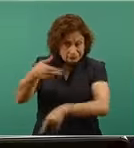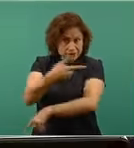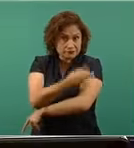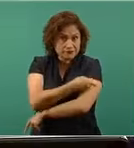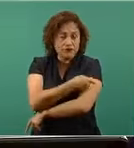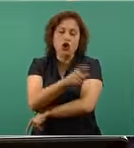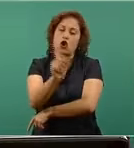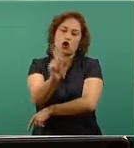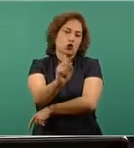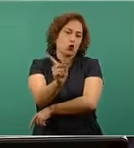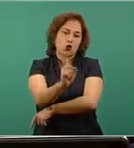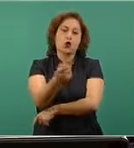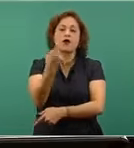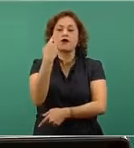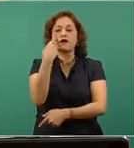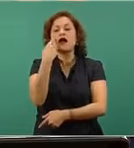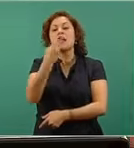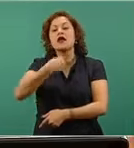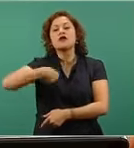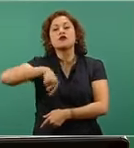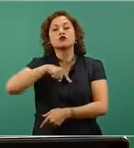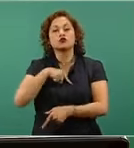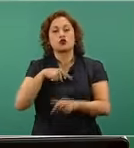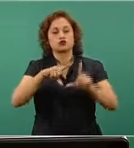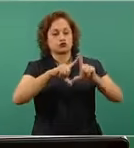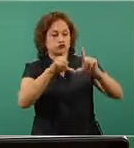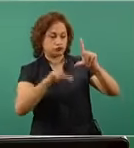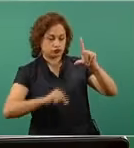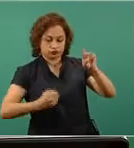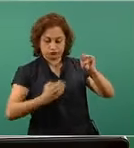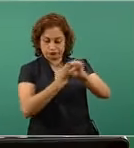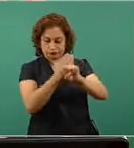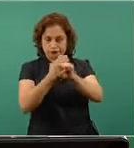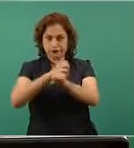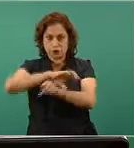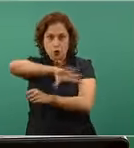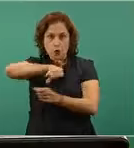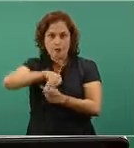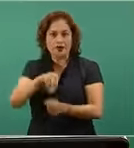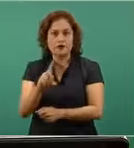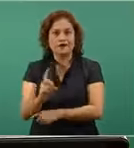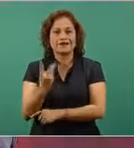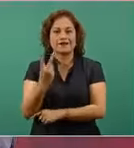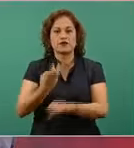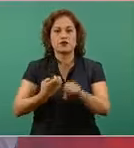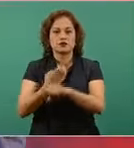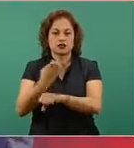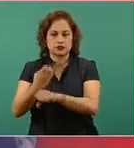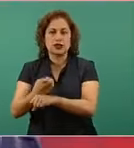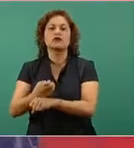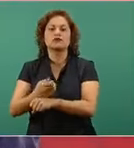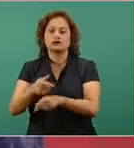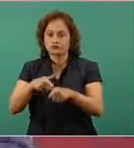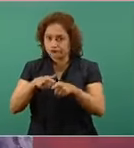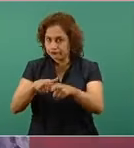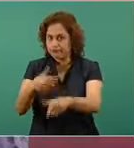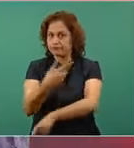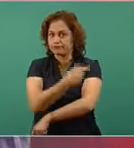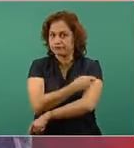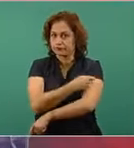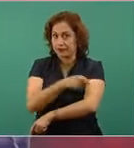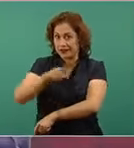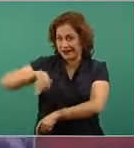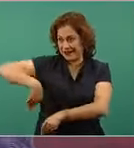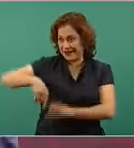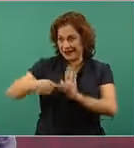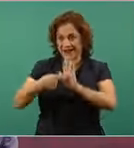a continuar vacunando en las 32 entidades federativas. Que quede clarísimo, no es que solamente aquí son las